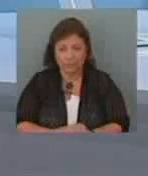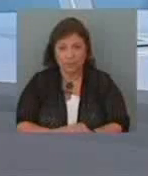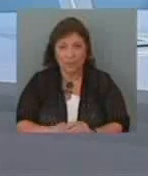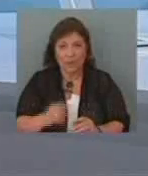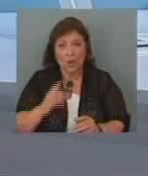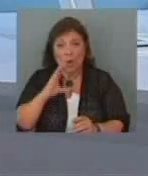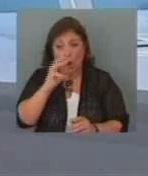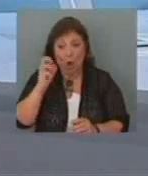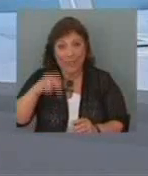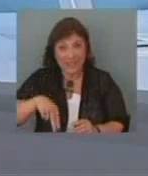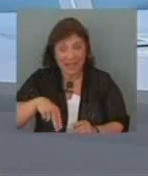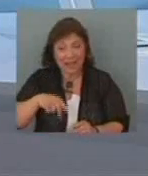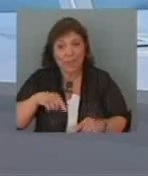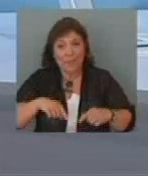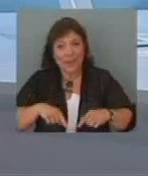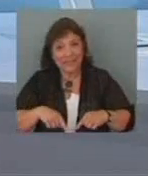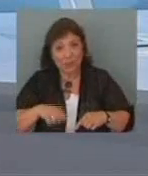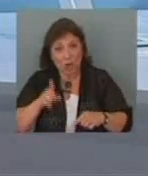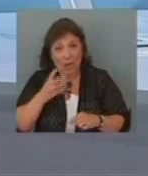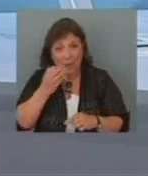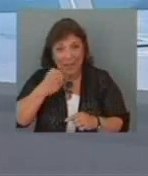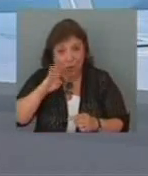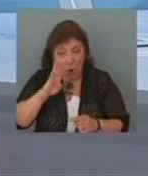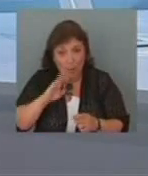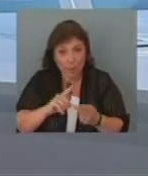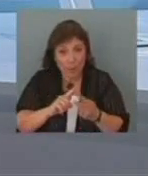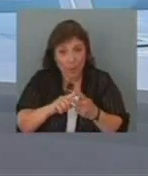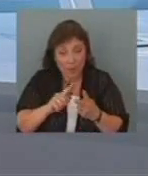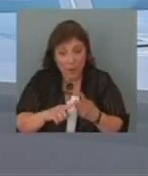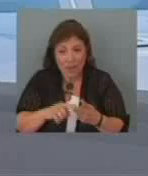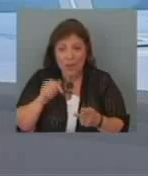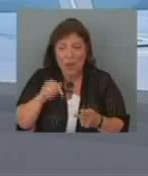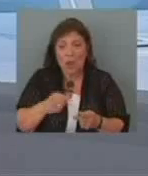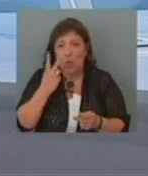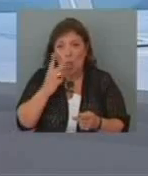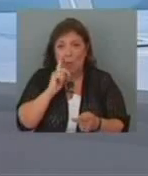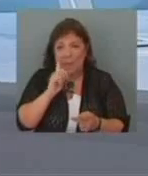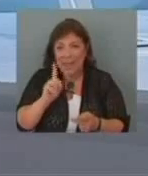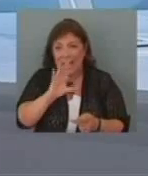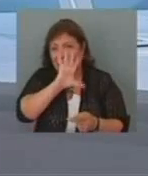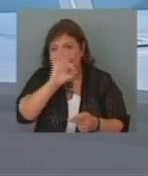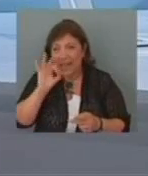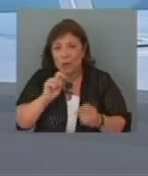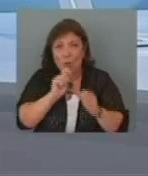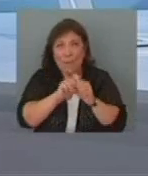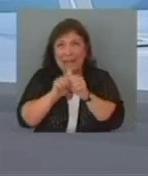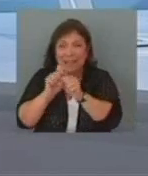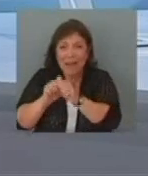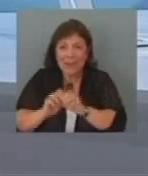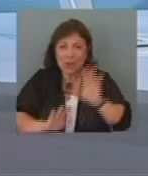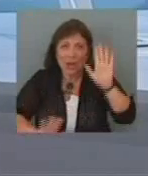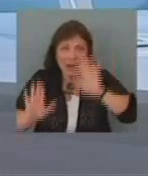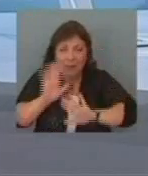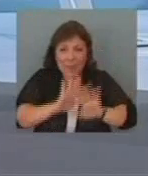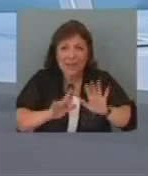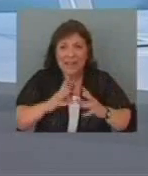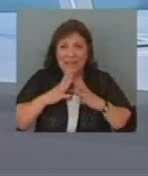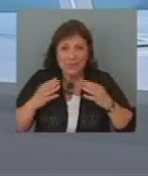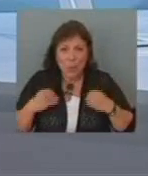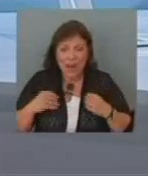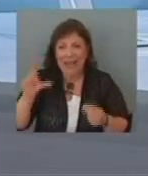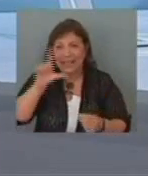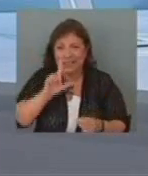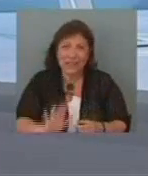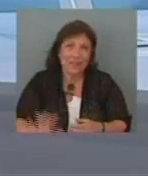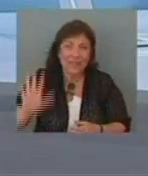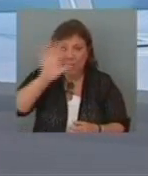El CODICEN y el Ministerio de Transporte y Obras Públicas realizaron 2.500 tareas de mantenimiento y reparación en escuelas y liceos de